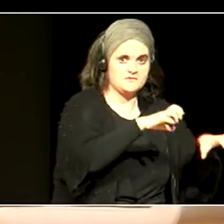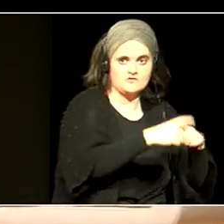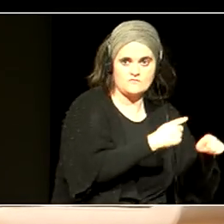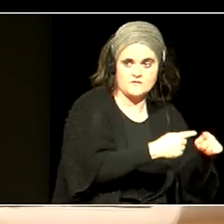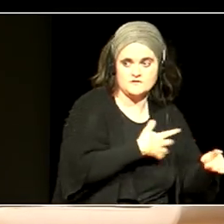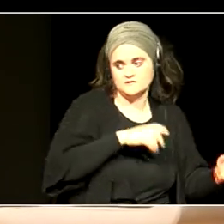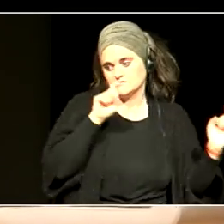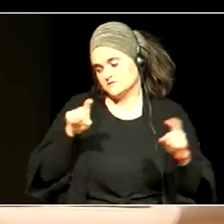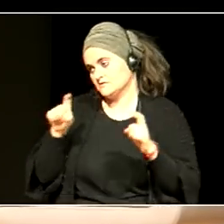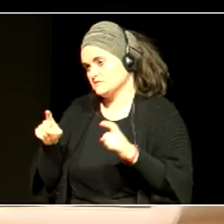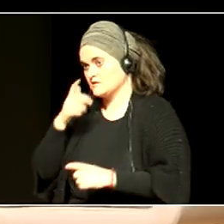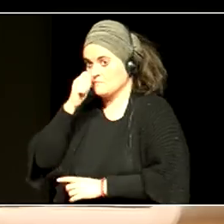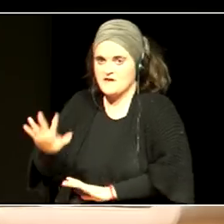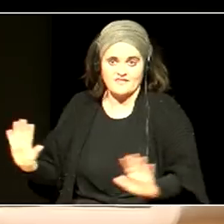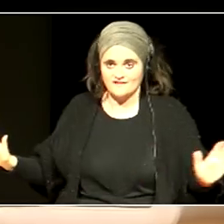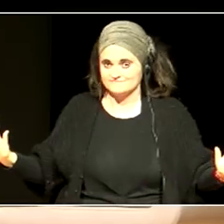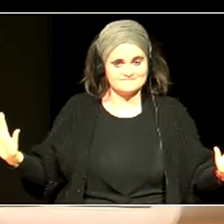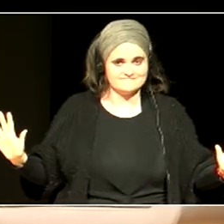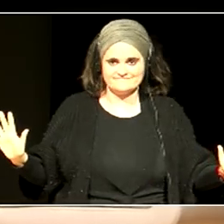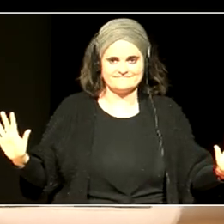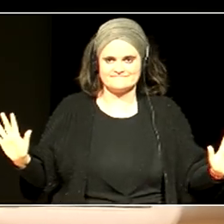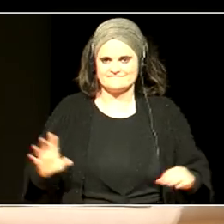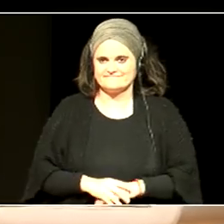estamos enseñando o sea entonces